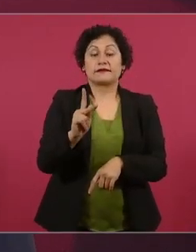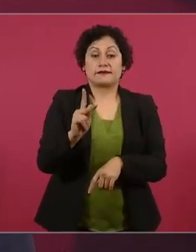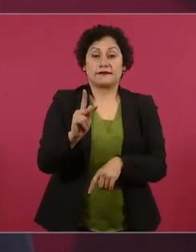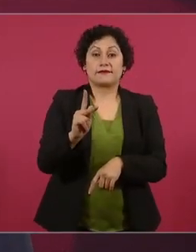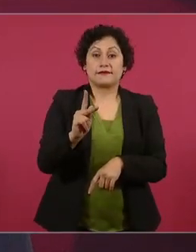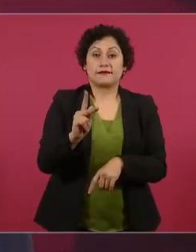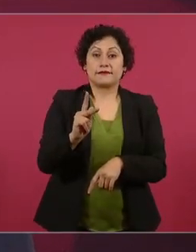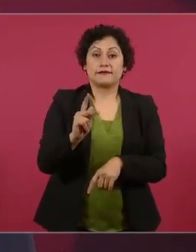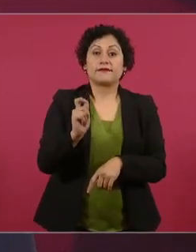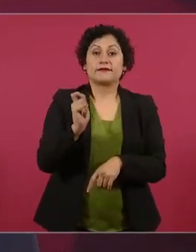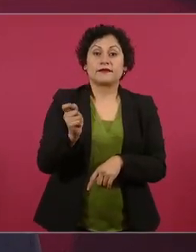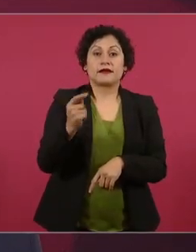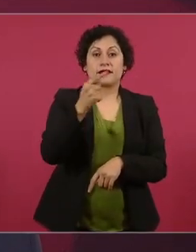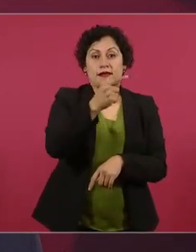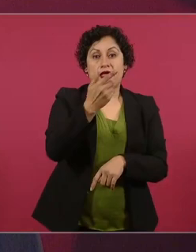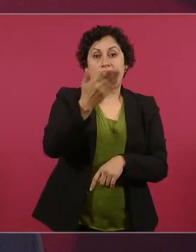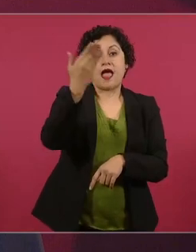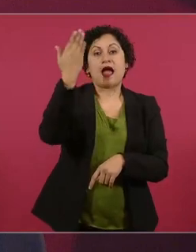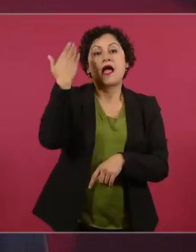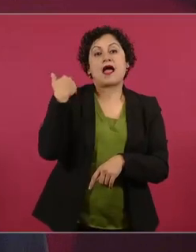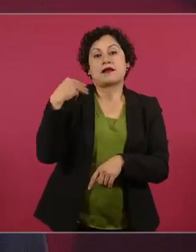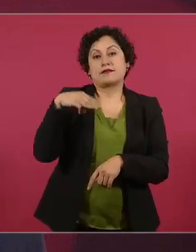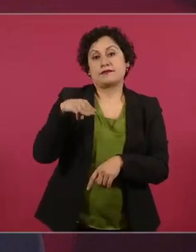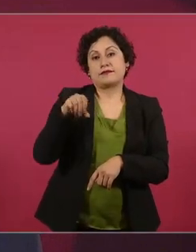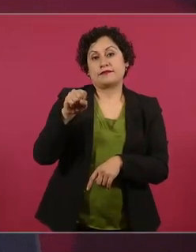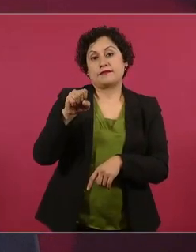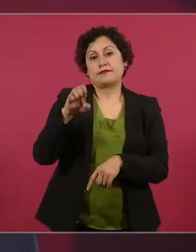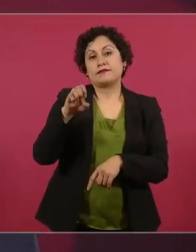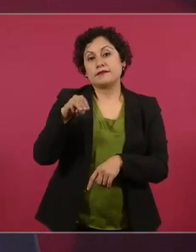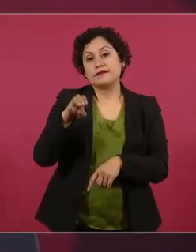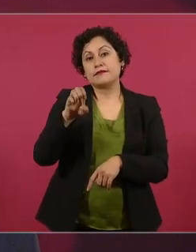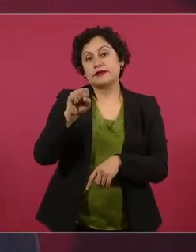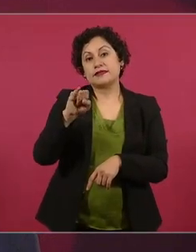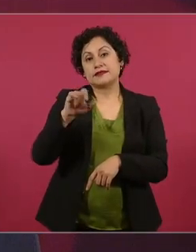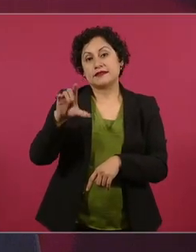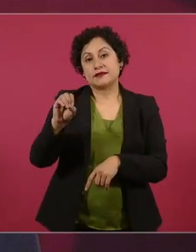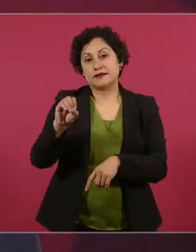era antes la mesilla, lo que vendió Santana.